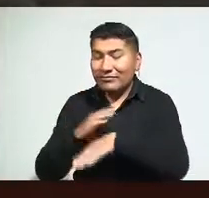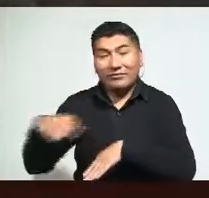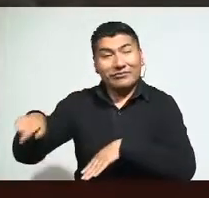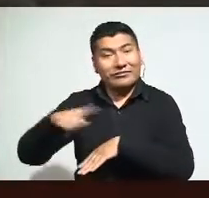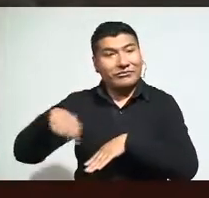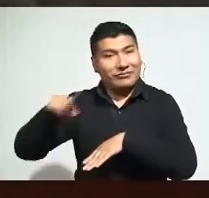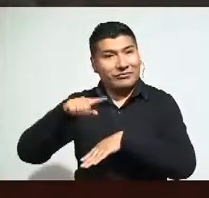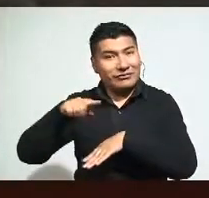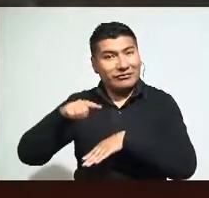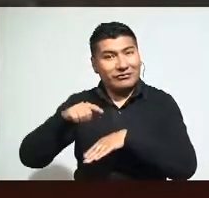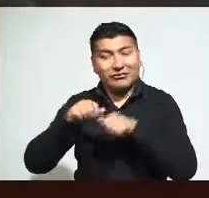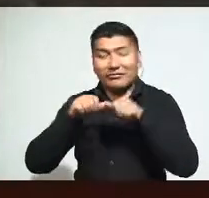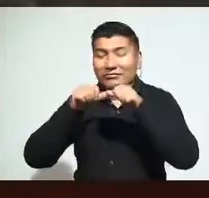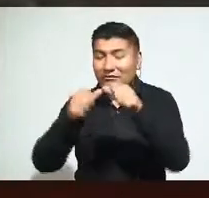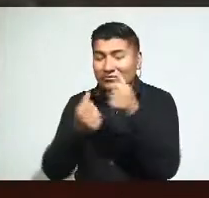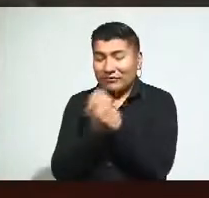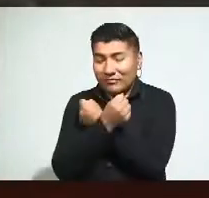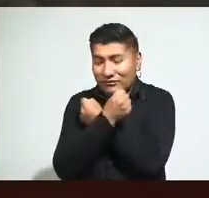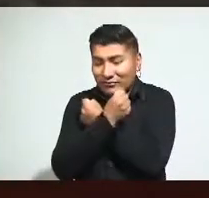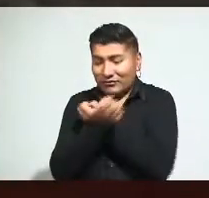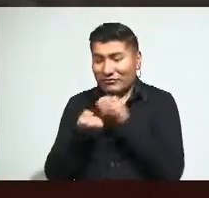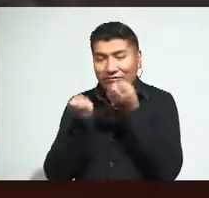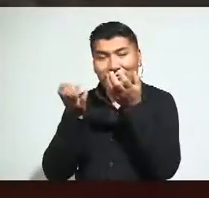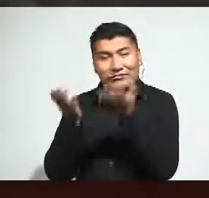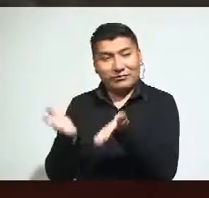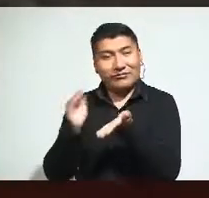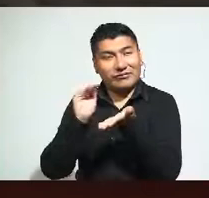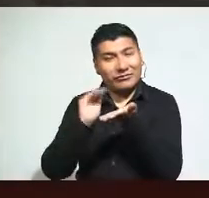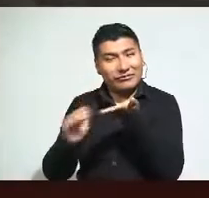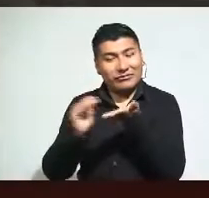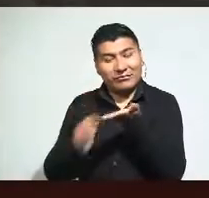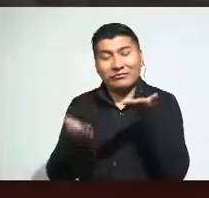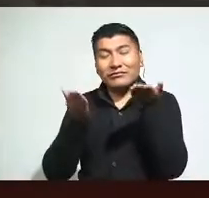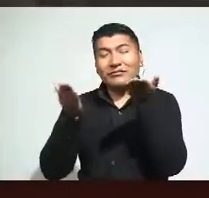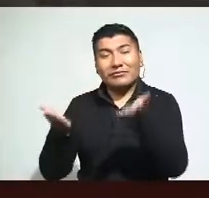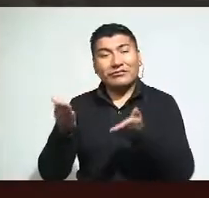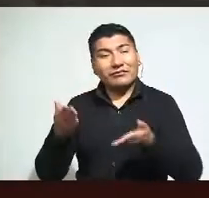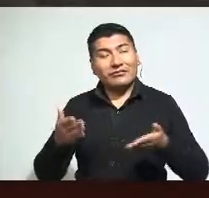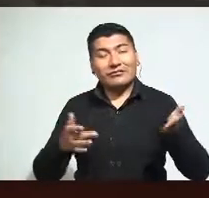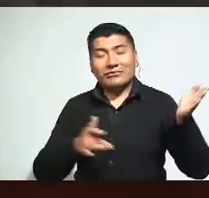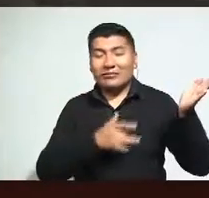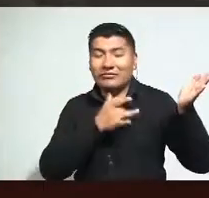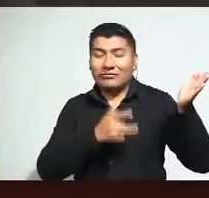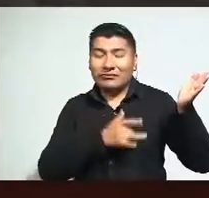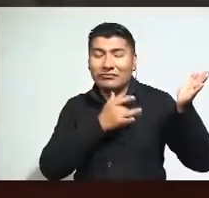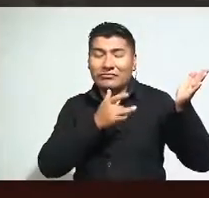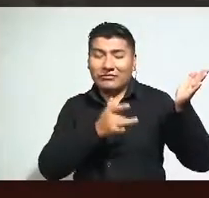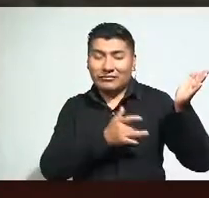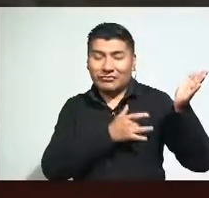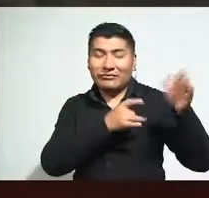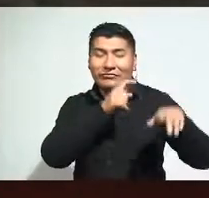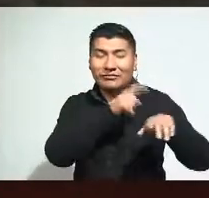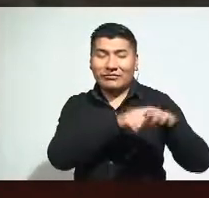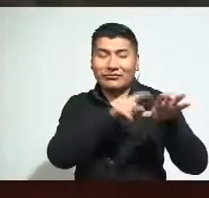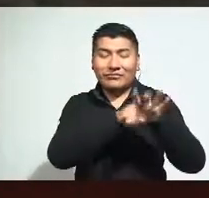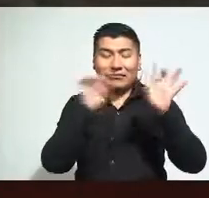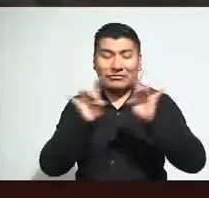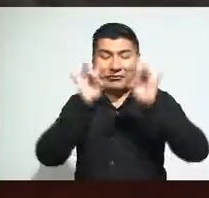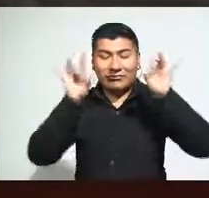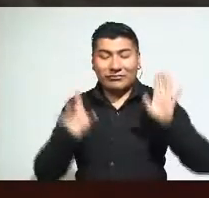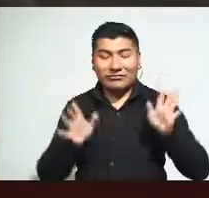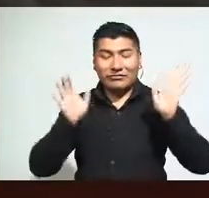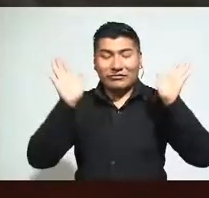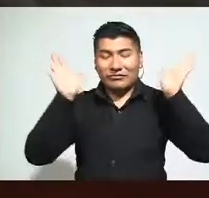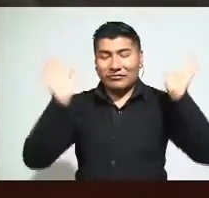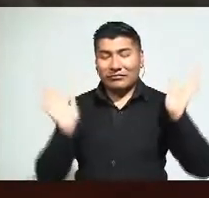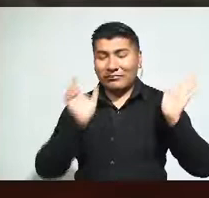más bien sigue amando perdona vive el momento de la prueba según la voluntad del